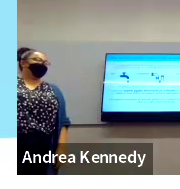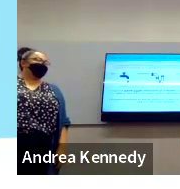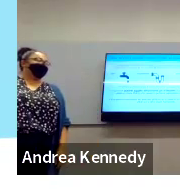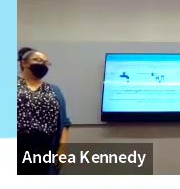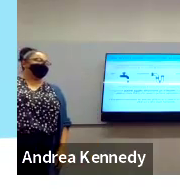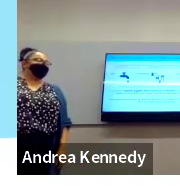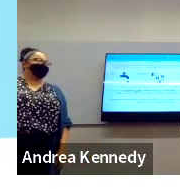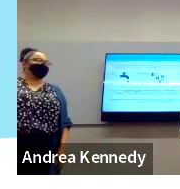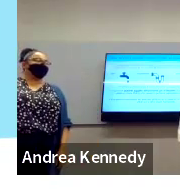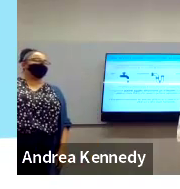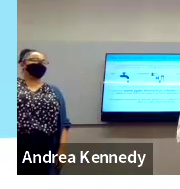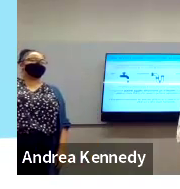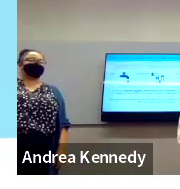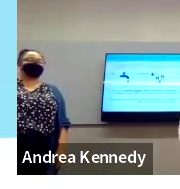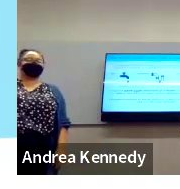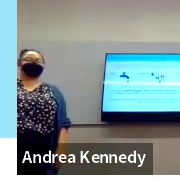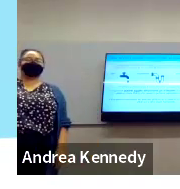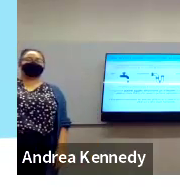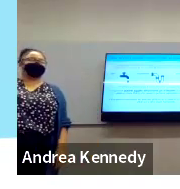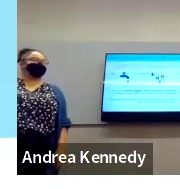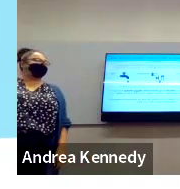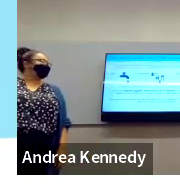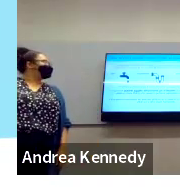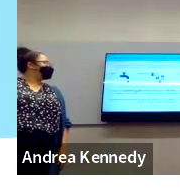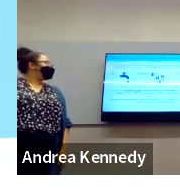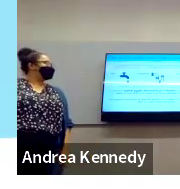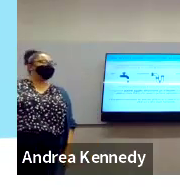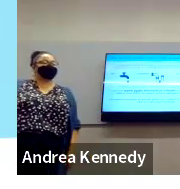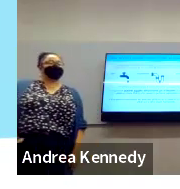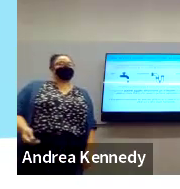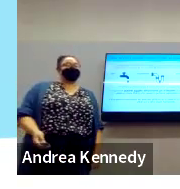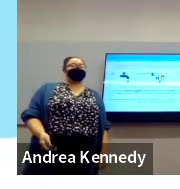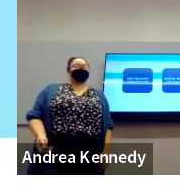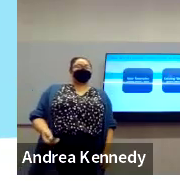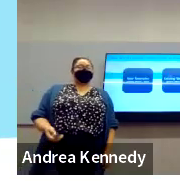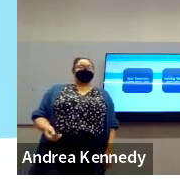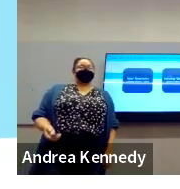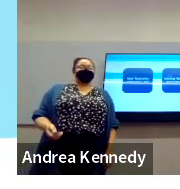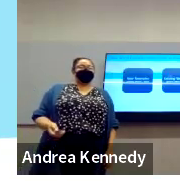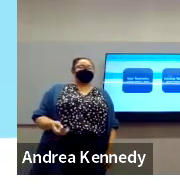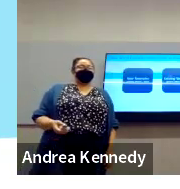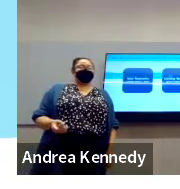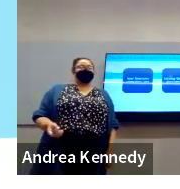Nada va a cambiar si ya viene incluido los servicios públicos en su renta.